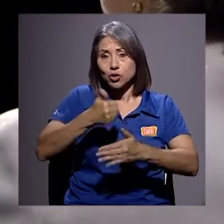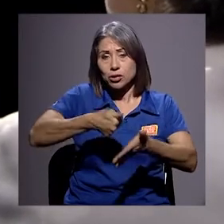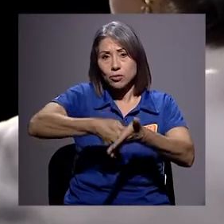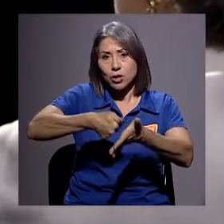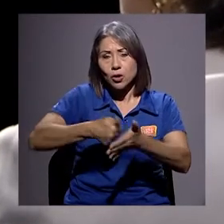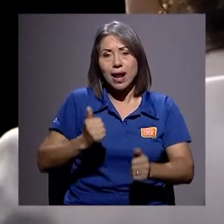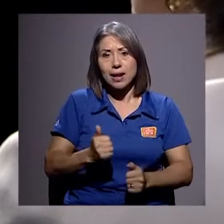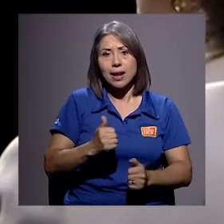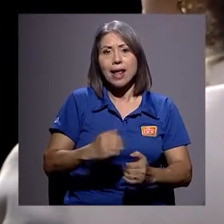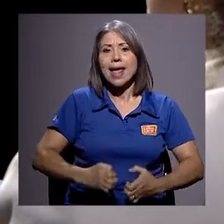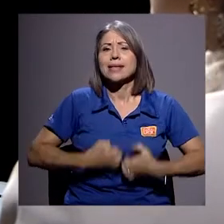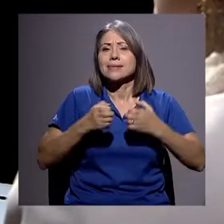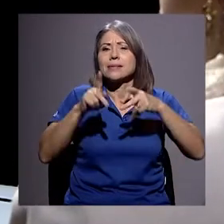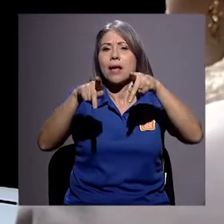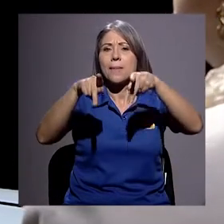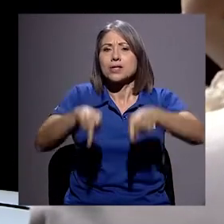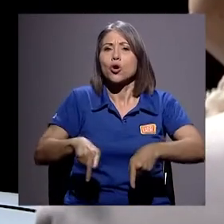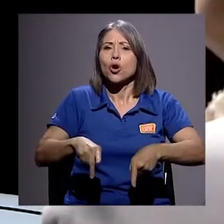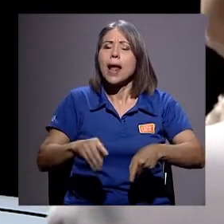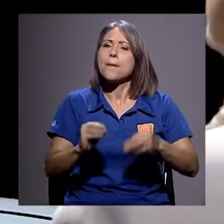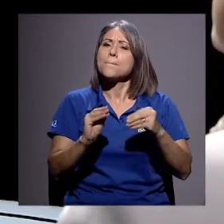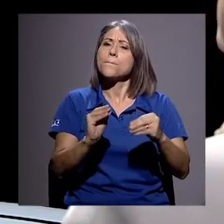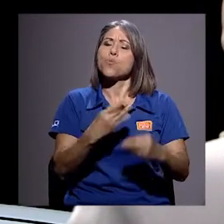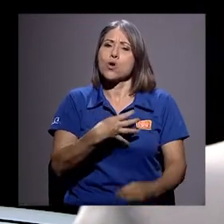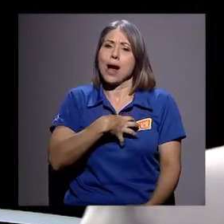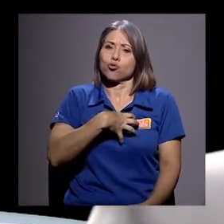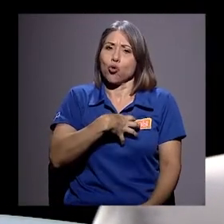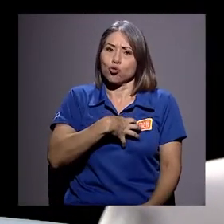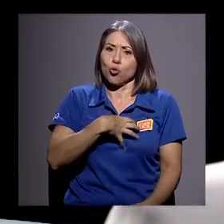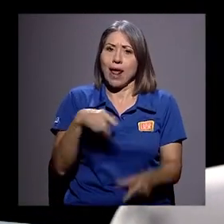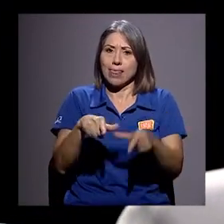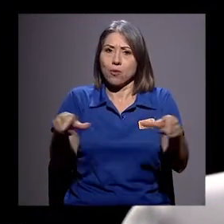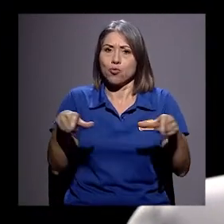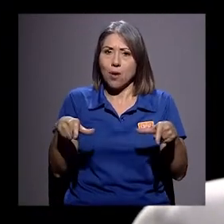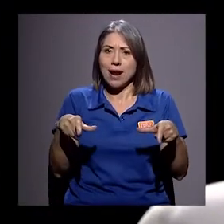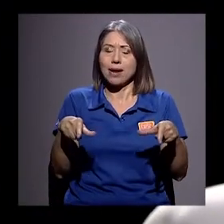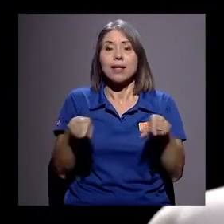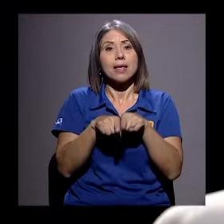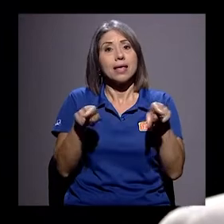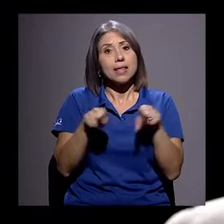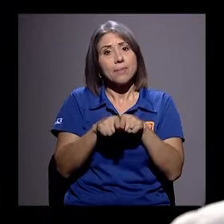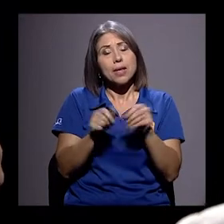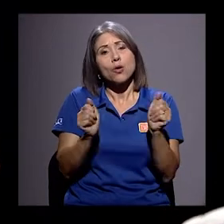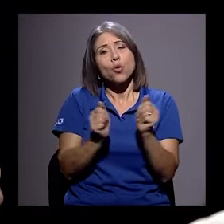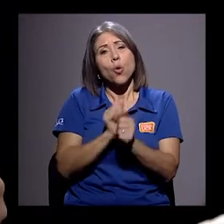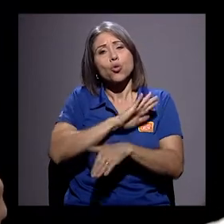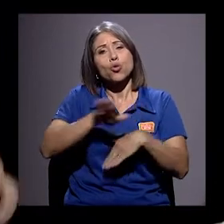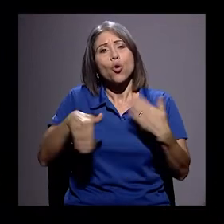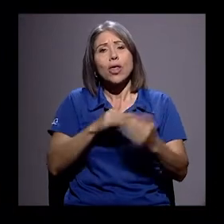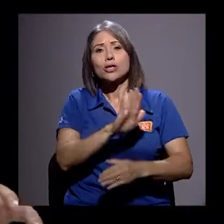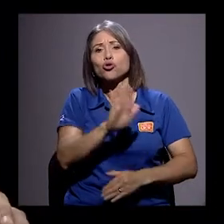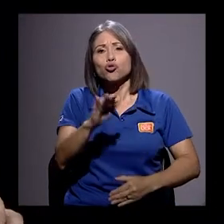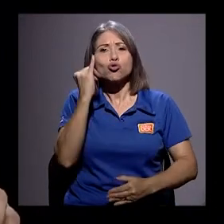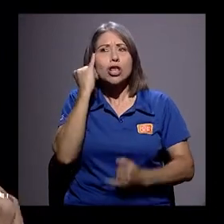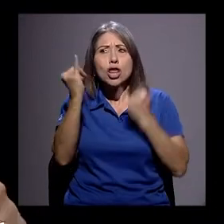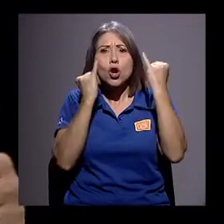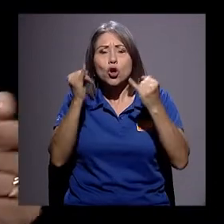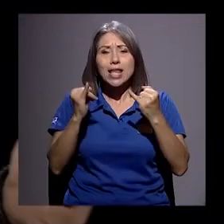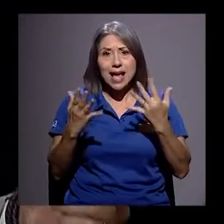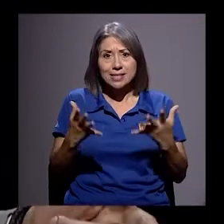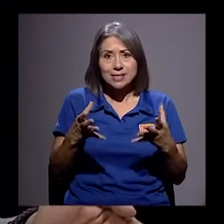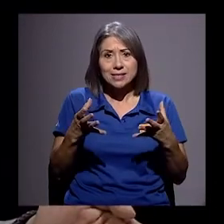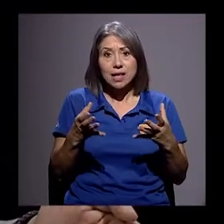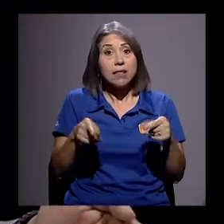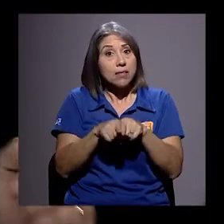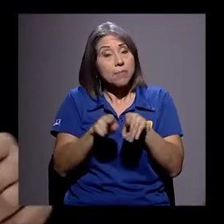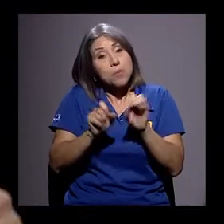existe una persona muy autóctona muy propia de un lugar y que además lleve todas sus ideologías todos sus movimientos eso no escapa inclusive de